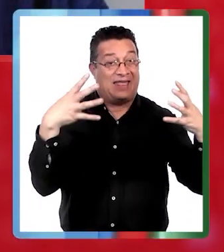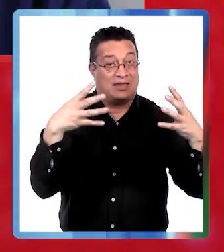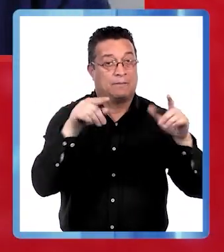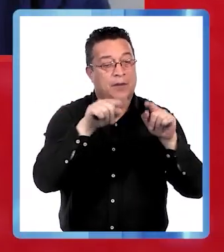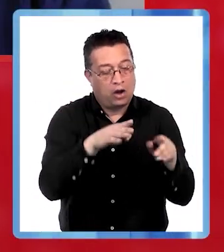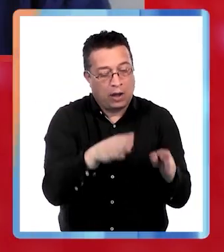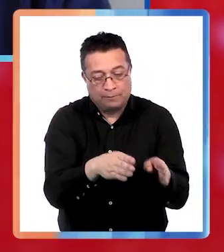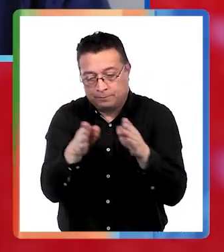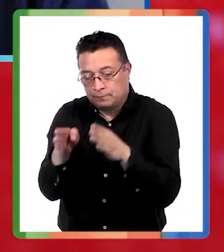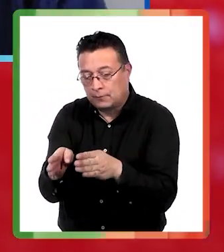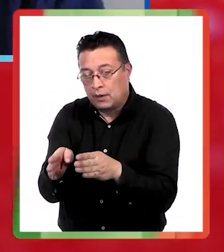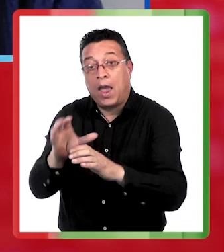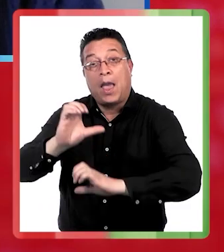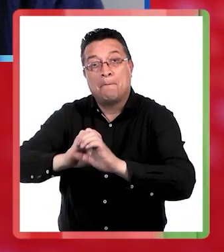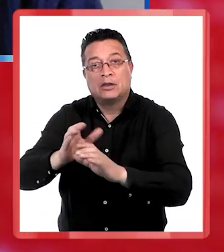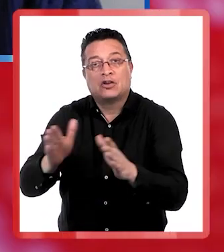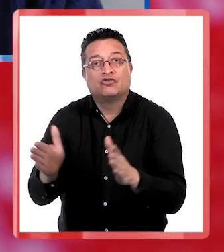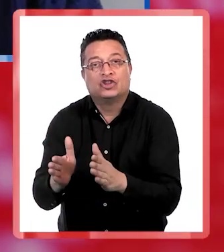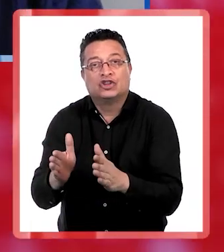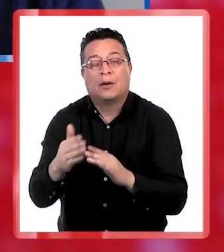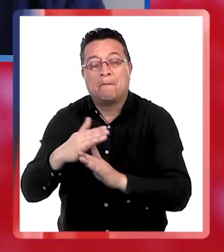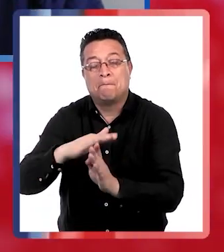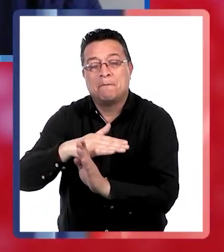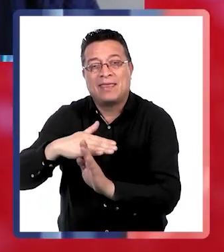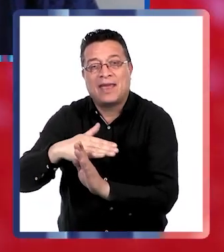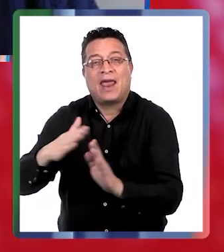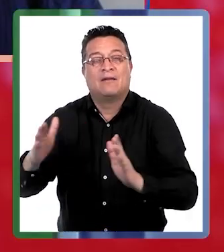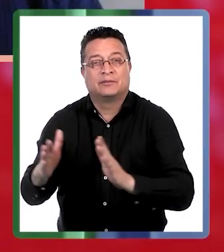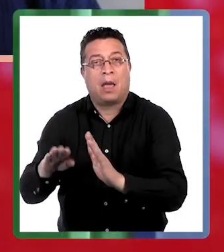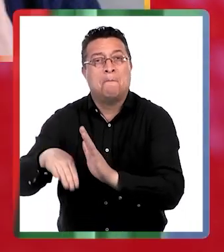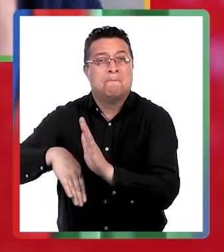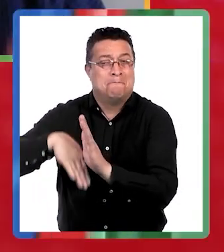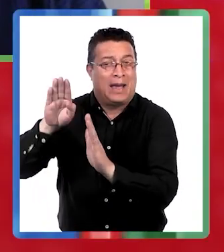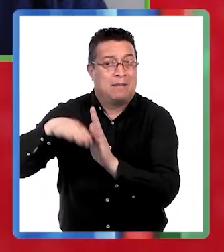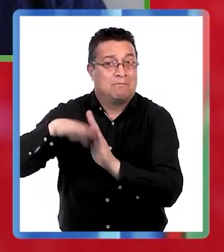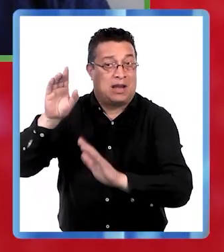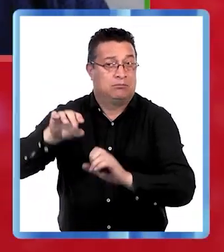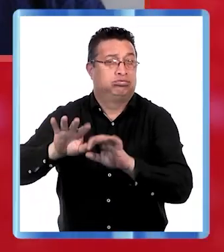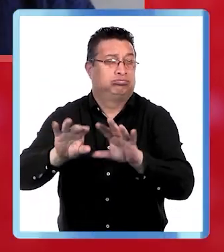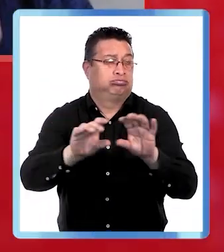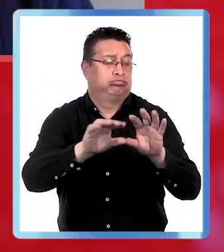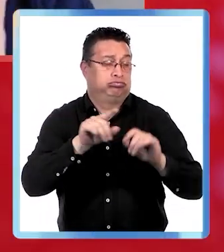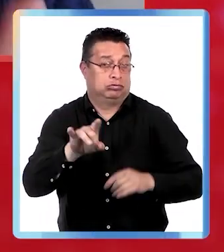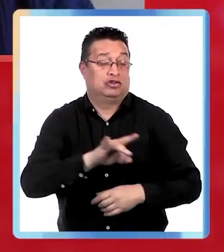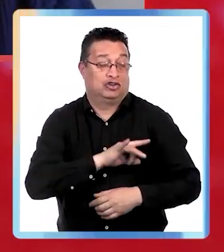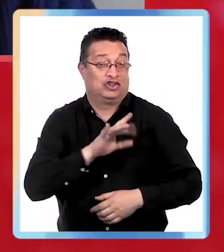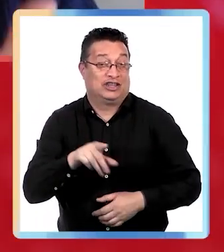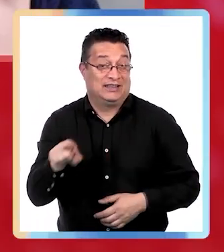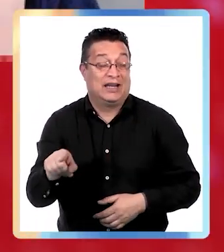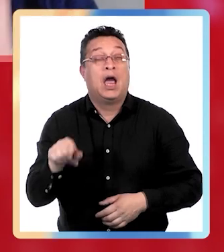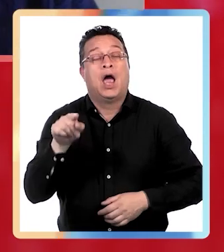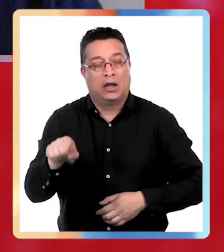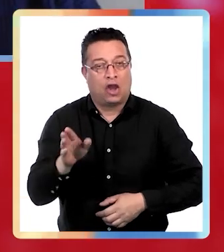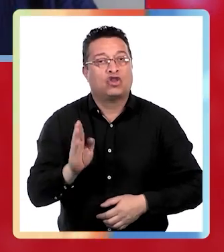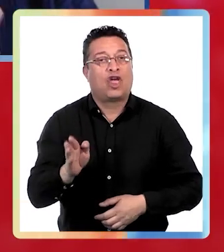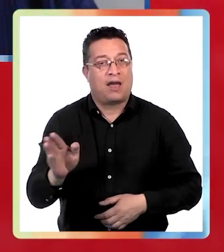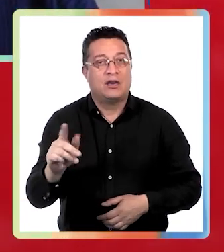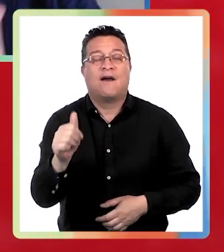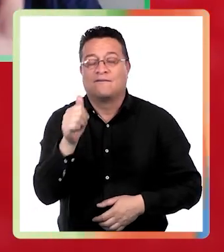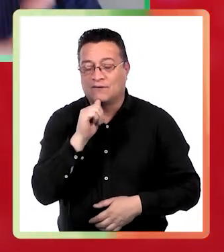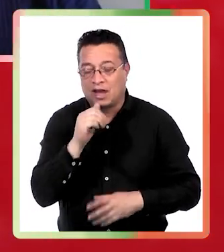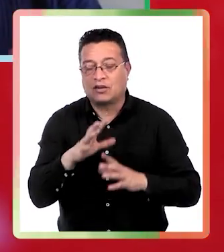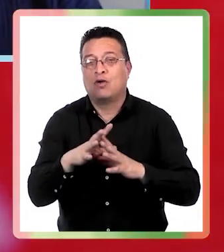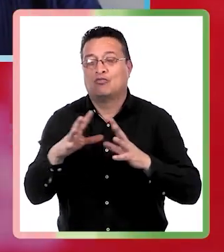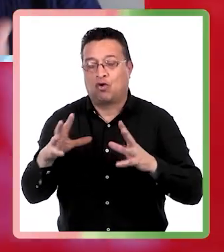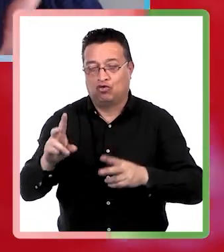empresas. Ahora quedan las otras empresas, que son las medianas y las pequeñas, que son la mayoría de las empresas en nuestro país, y ahí sí